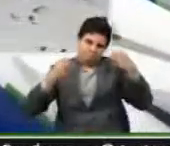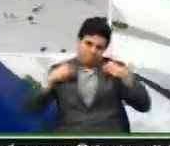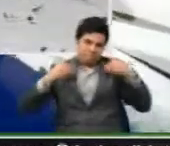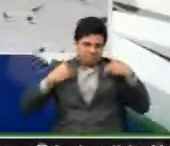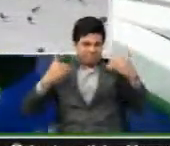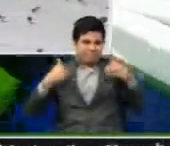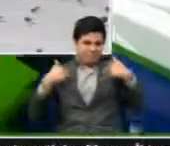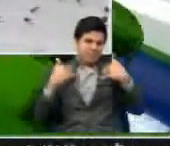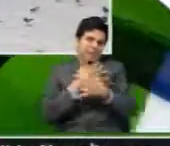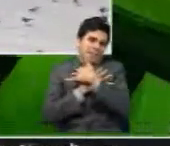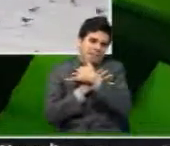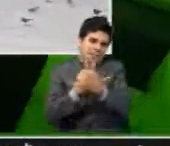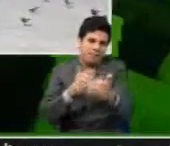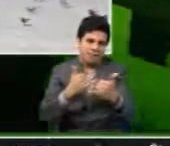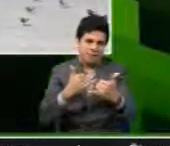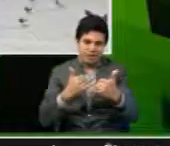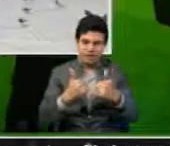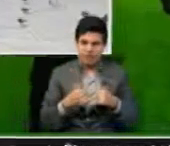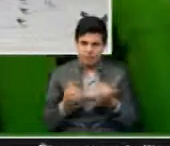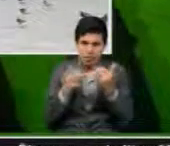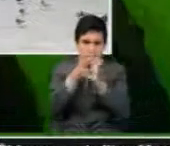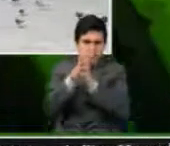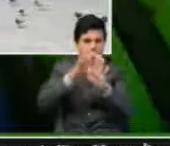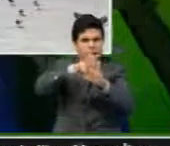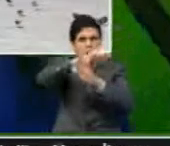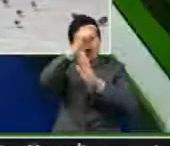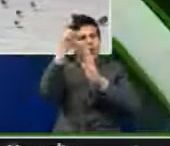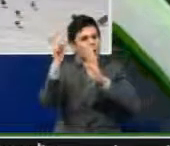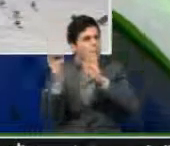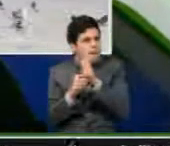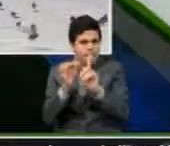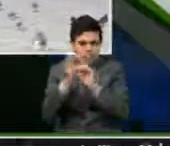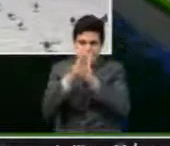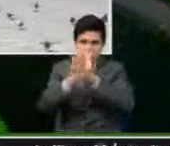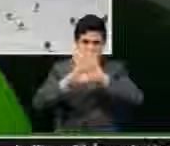Esa es la información que suministramos a esta hora desde Piedecuesta. Continúen con más en estudio.